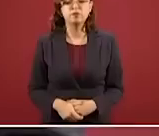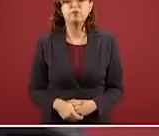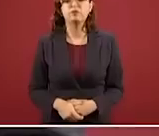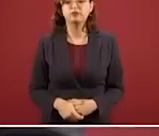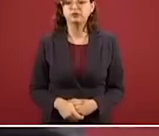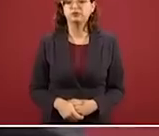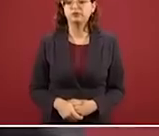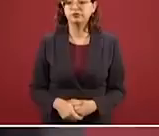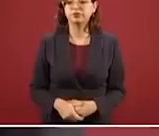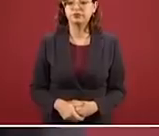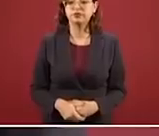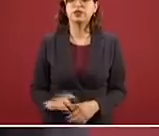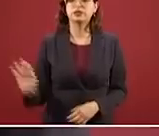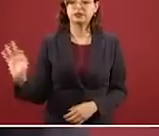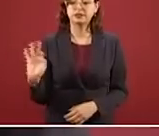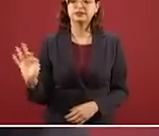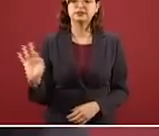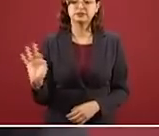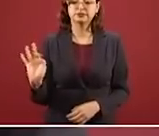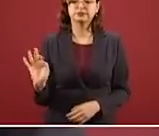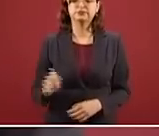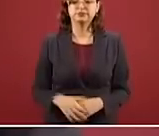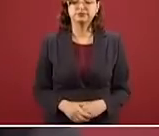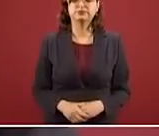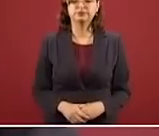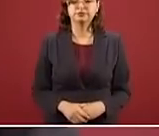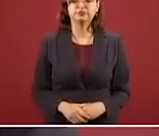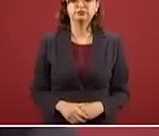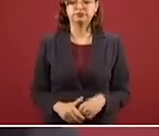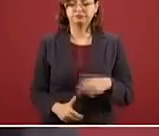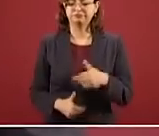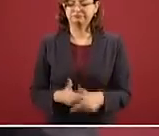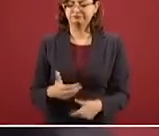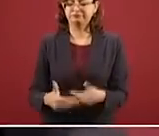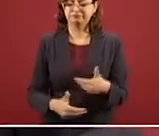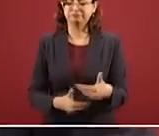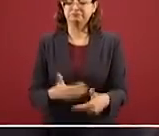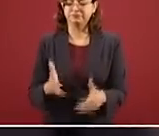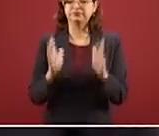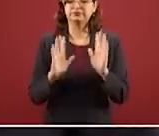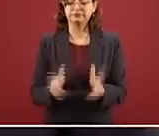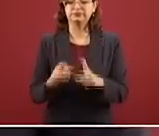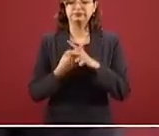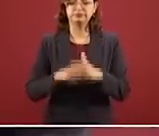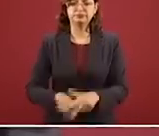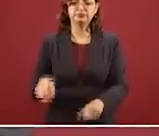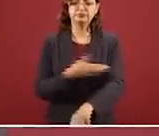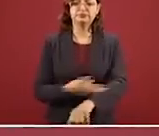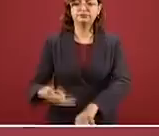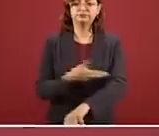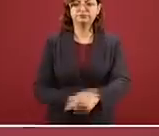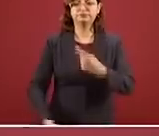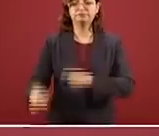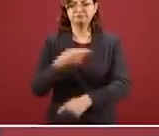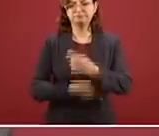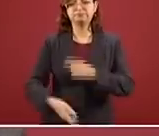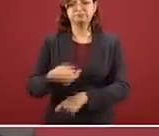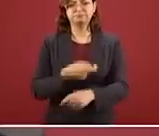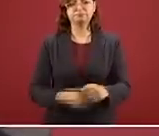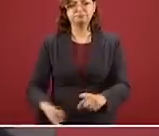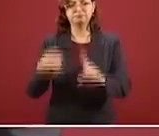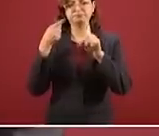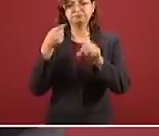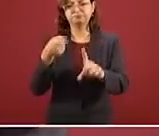Es muy probable. Estamos haciendo ya trámites con ese propósito.